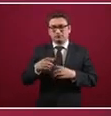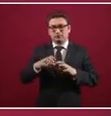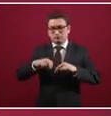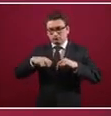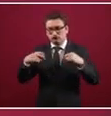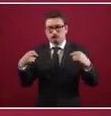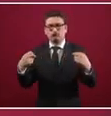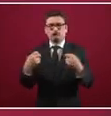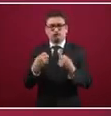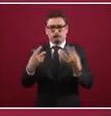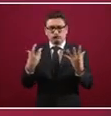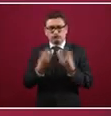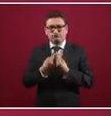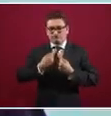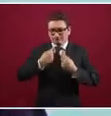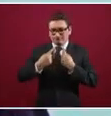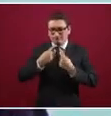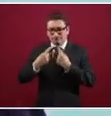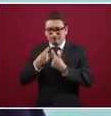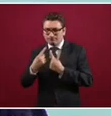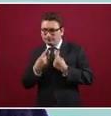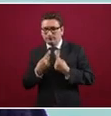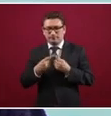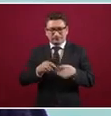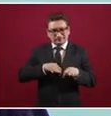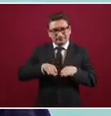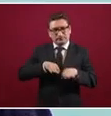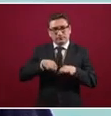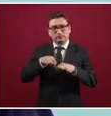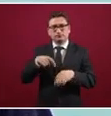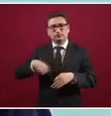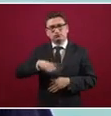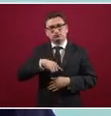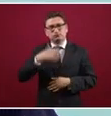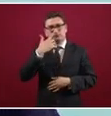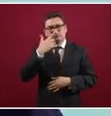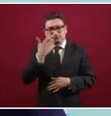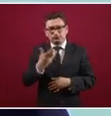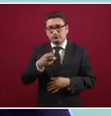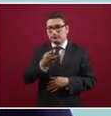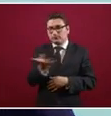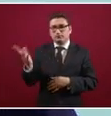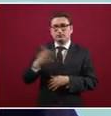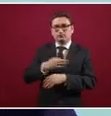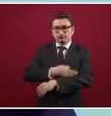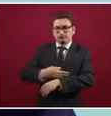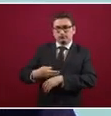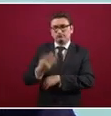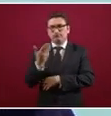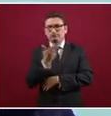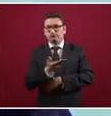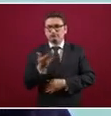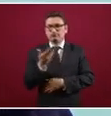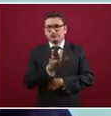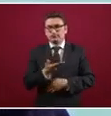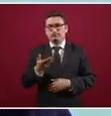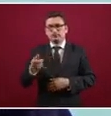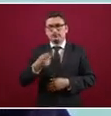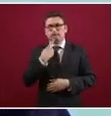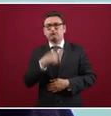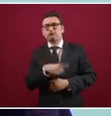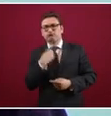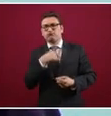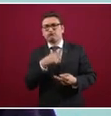trabajo muy muy completas en las que estamos construyendo lo que las familias han venido reclamando